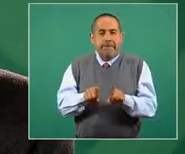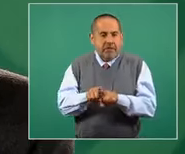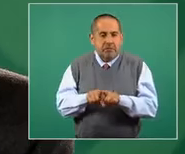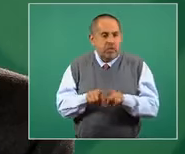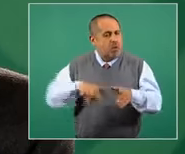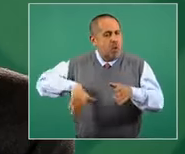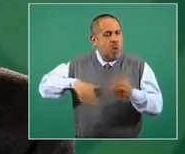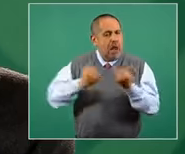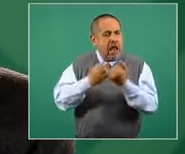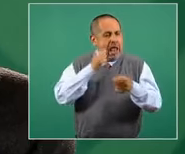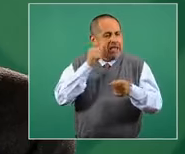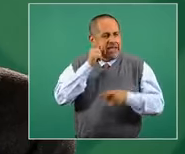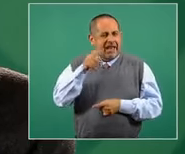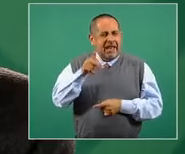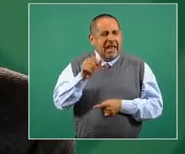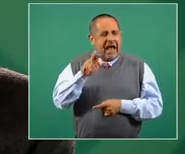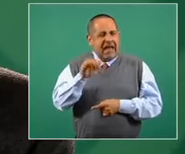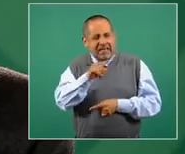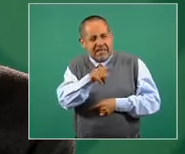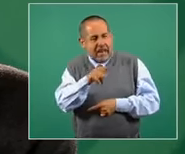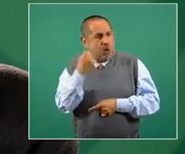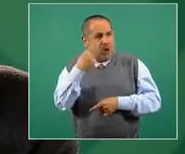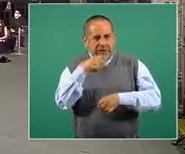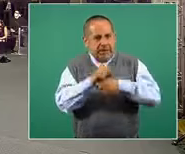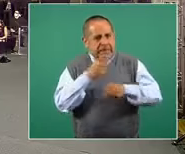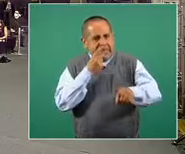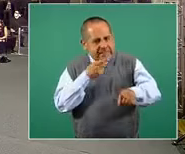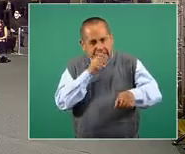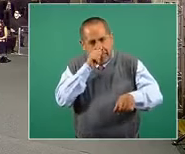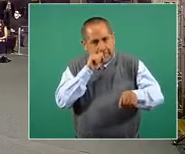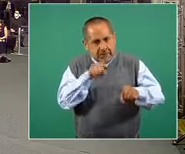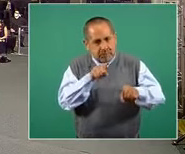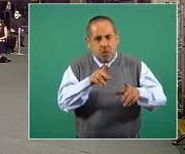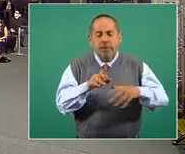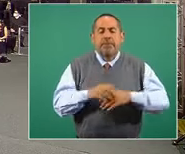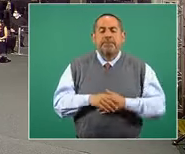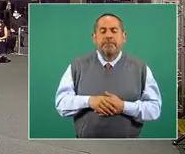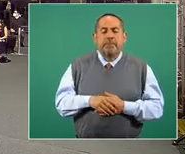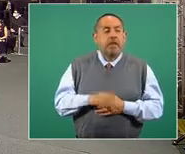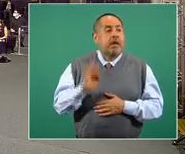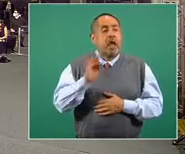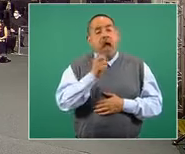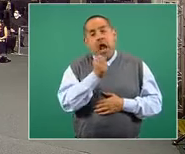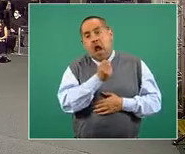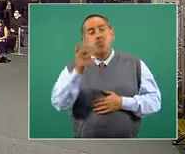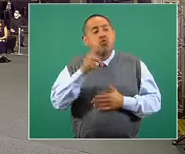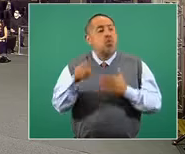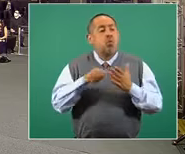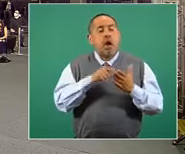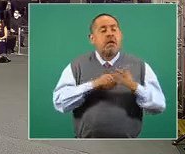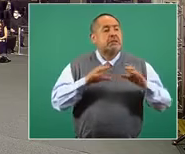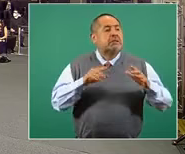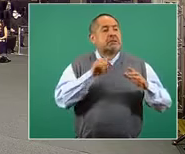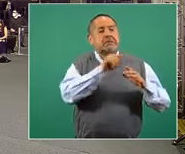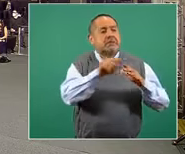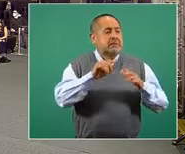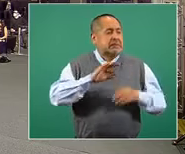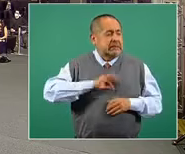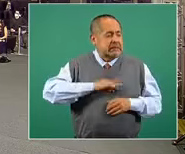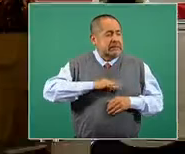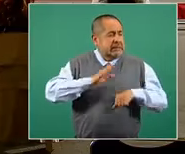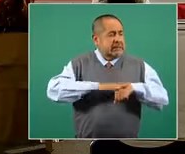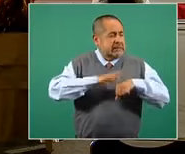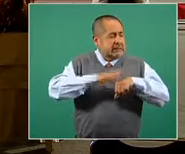de 24 horas comentaba la semana pasada. En lugares donde pudiera haber una alta prevalencia de infecciones